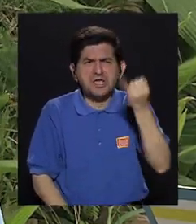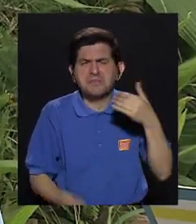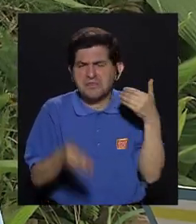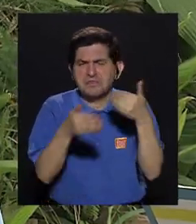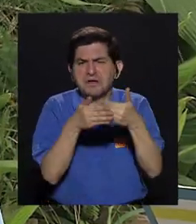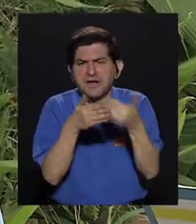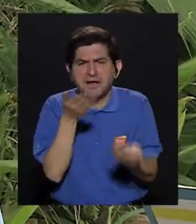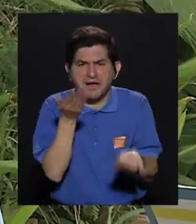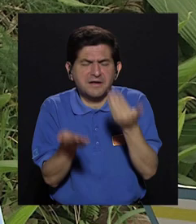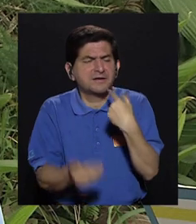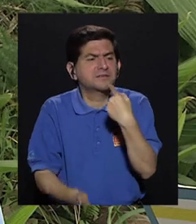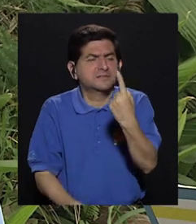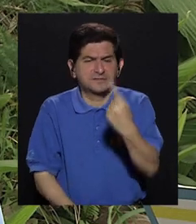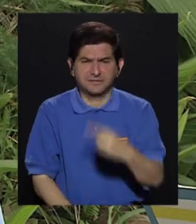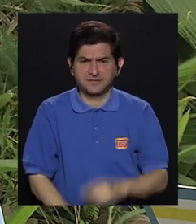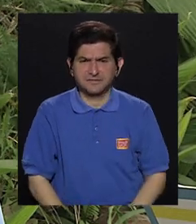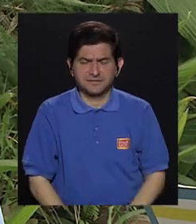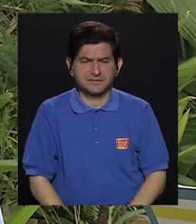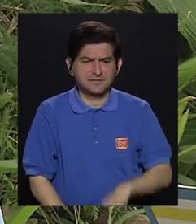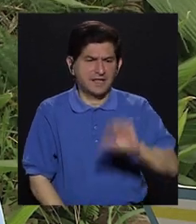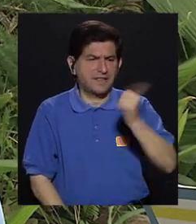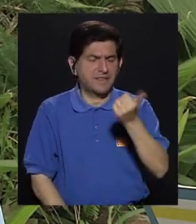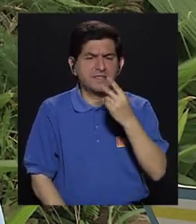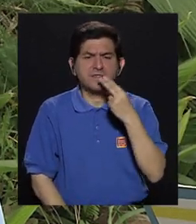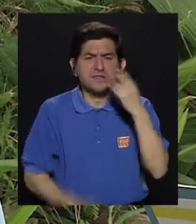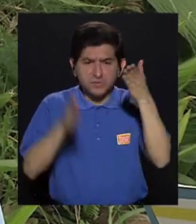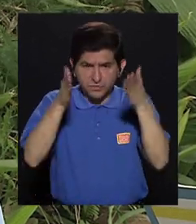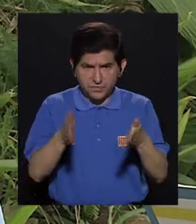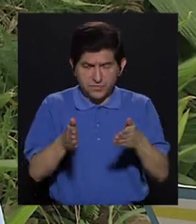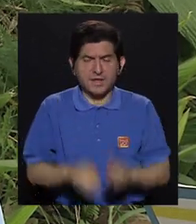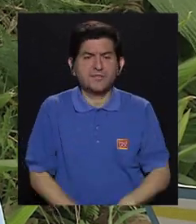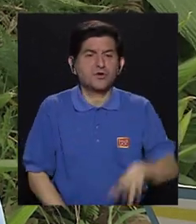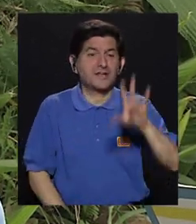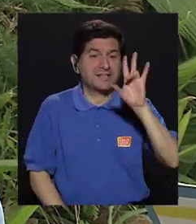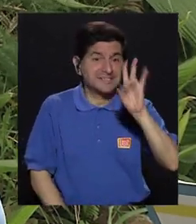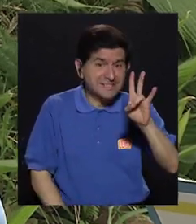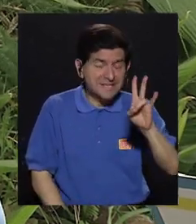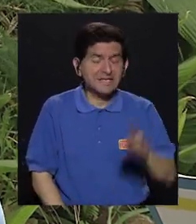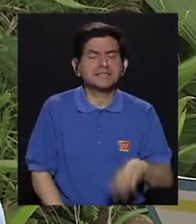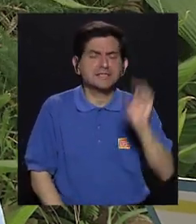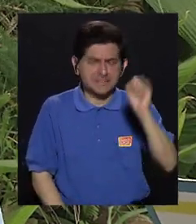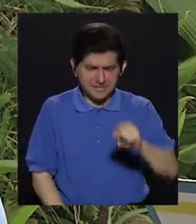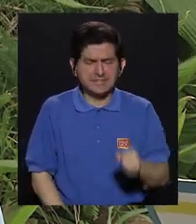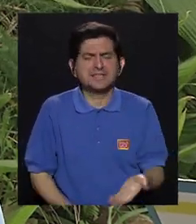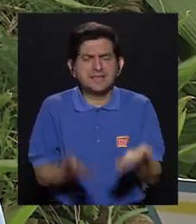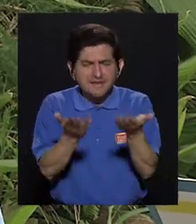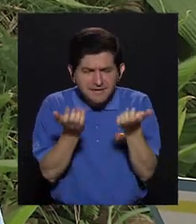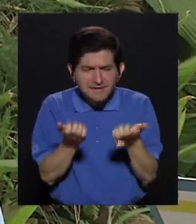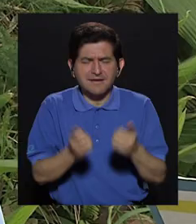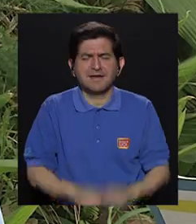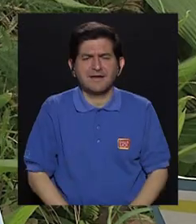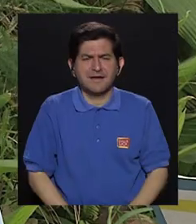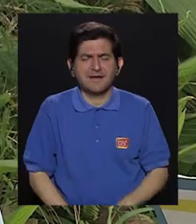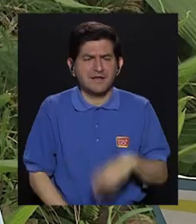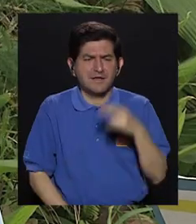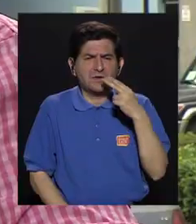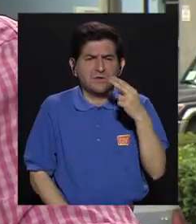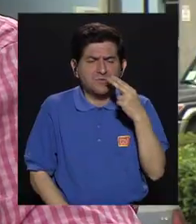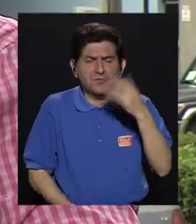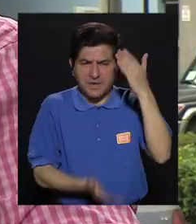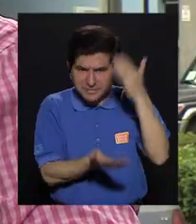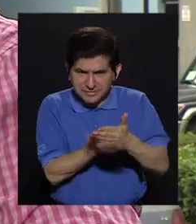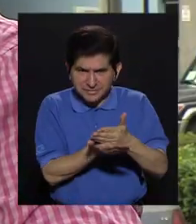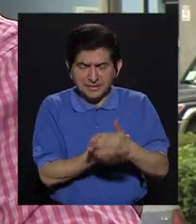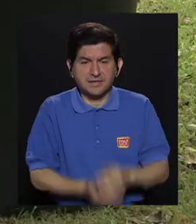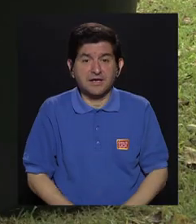aproximación. Podríamos indicar que de cada 10 fumadores, 7 están dispuestos a dejar de fumar. ¿Y lo han